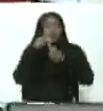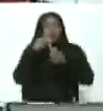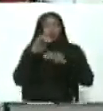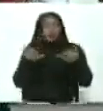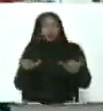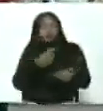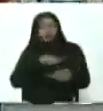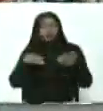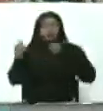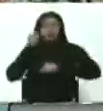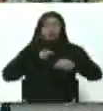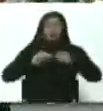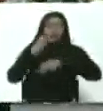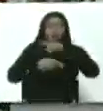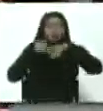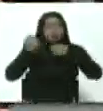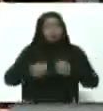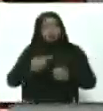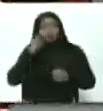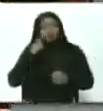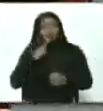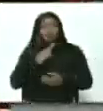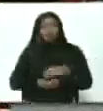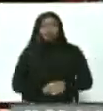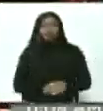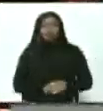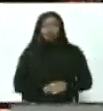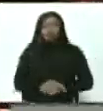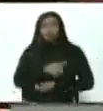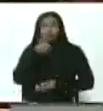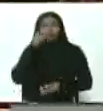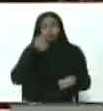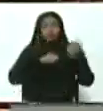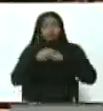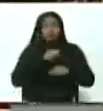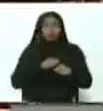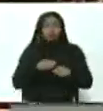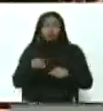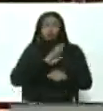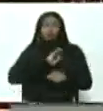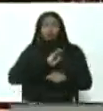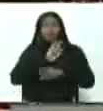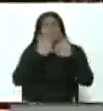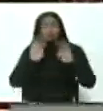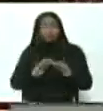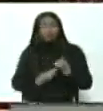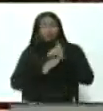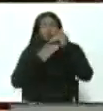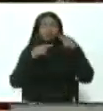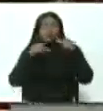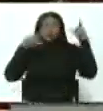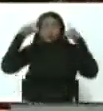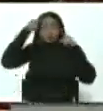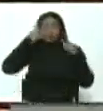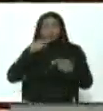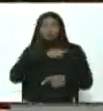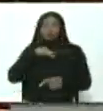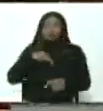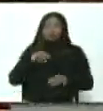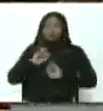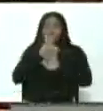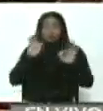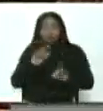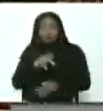para defender la revolución bolivariana, para defender el legado de Hugo Rafael Chávez Frías. Somos nosotros,